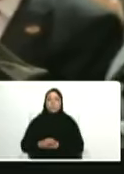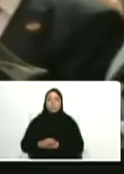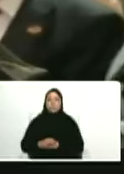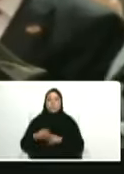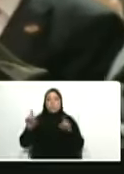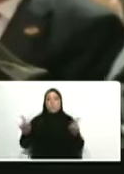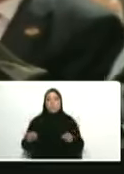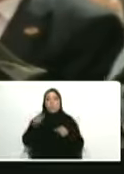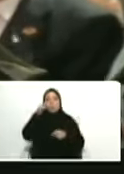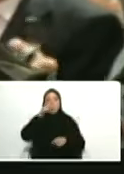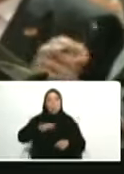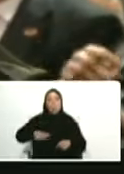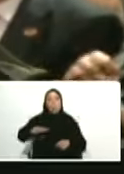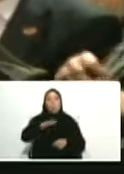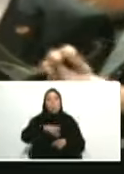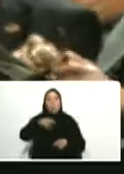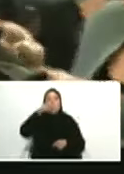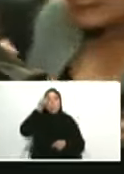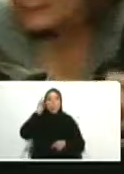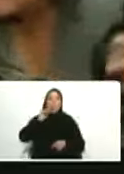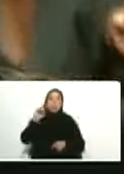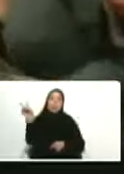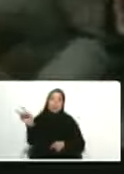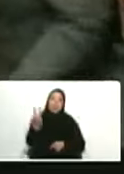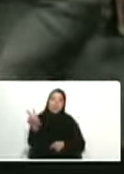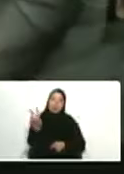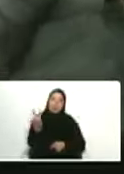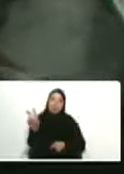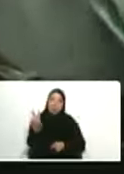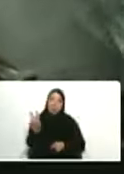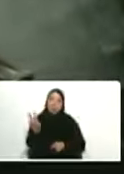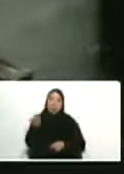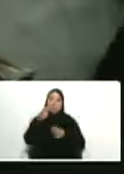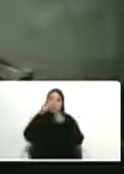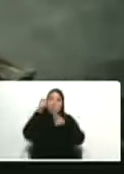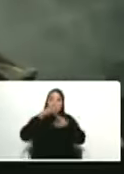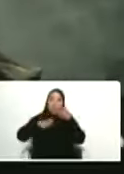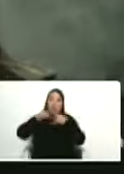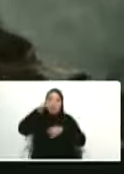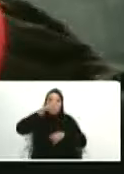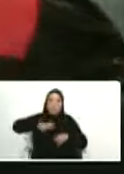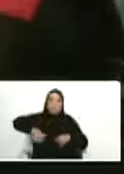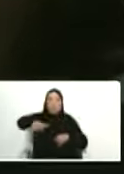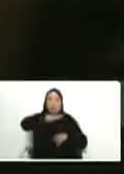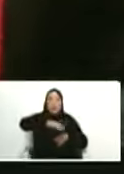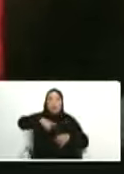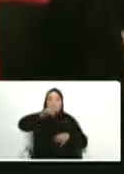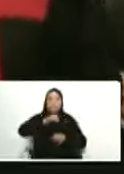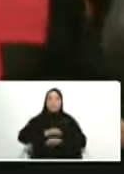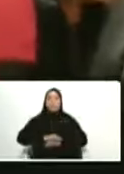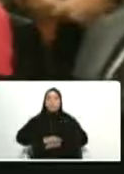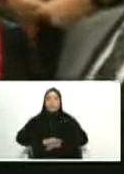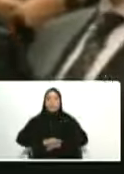Himno Nacional de la República Bolivariana de Venezuela, Gloria al Bravo Pueblo.